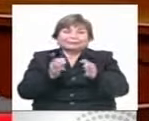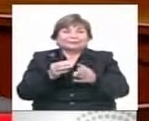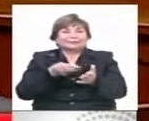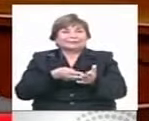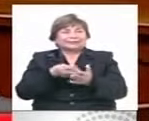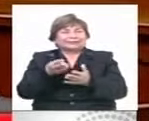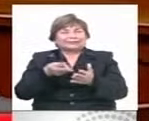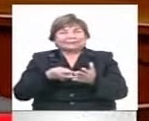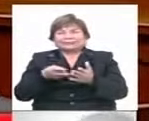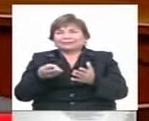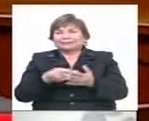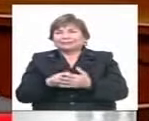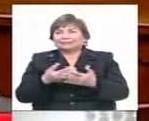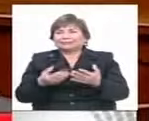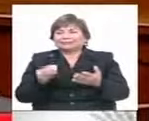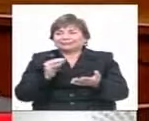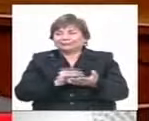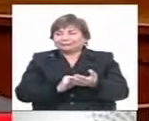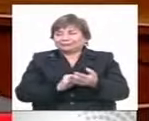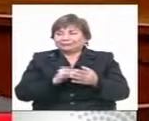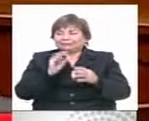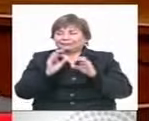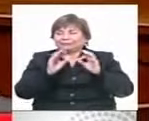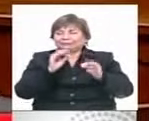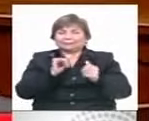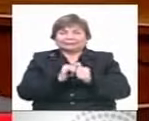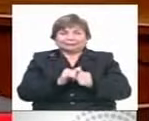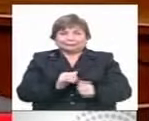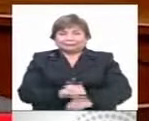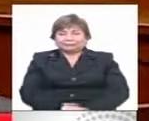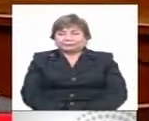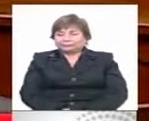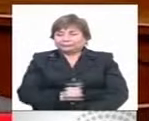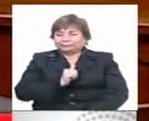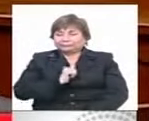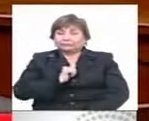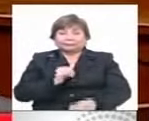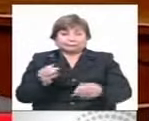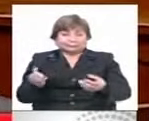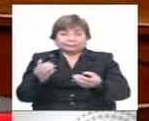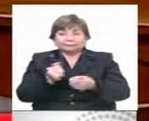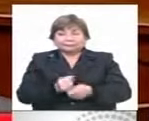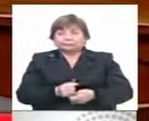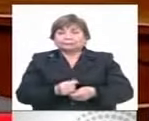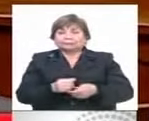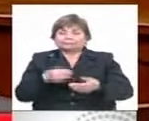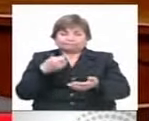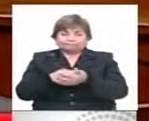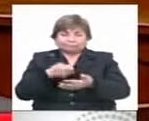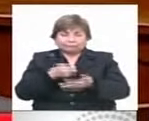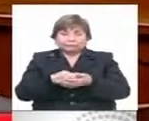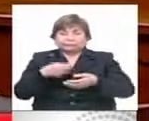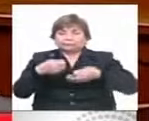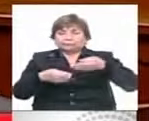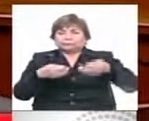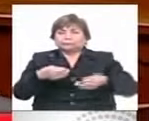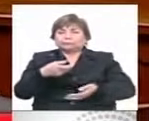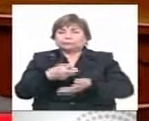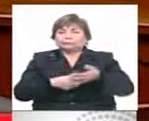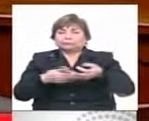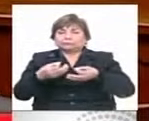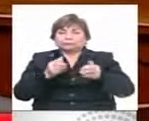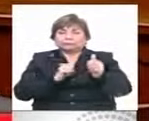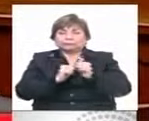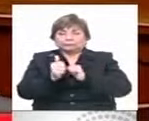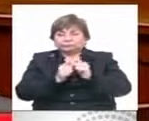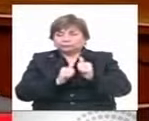generación de conocimiento y de tecnología propia. Se contribuirá financiando mediante fondos concursables